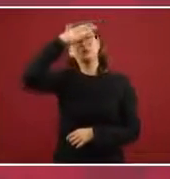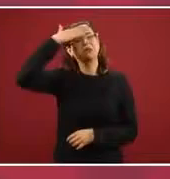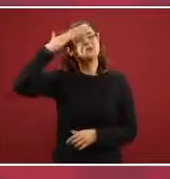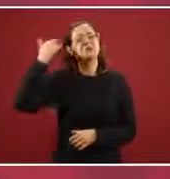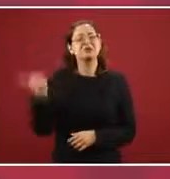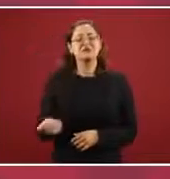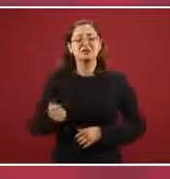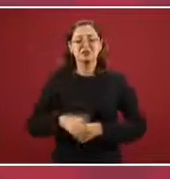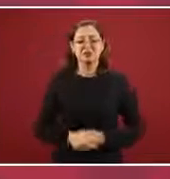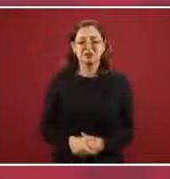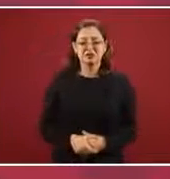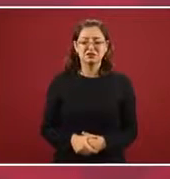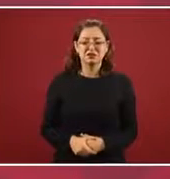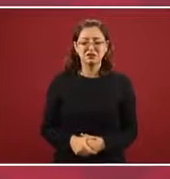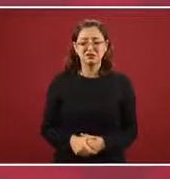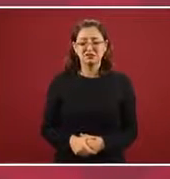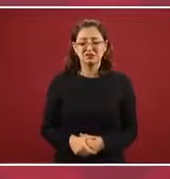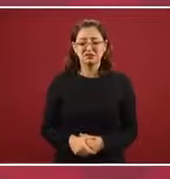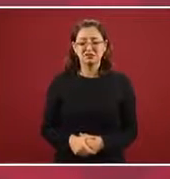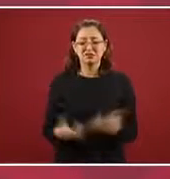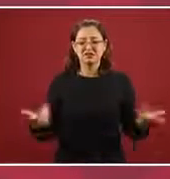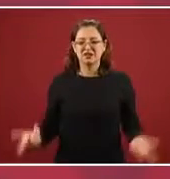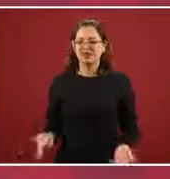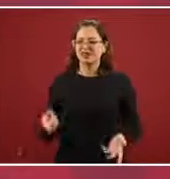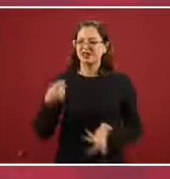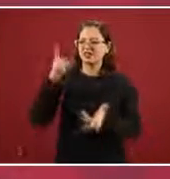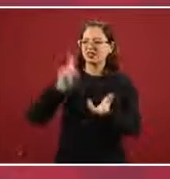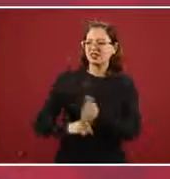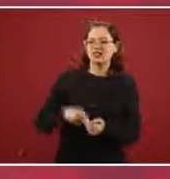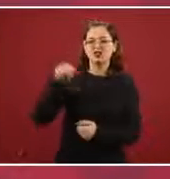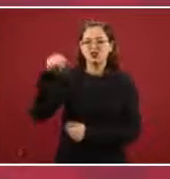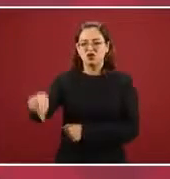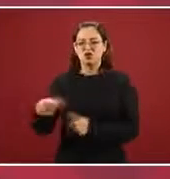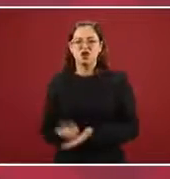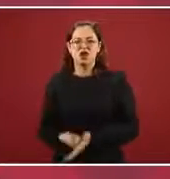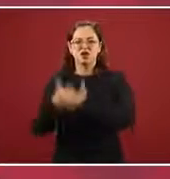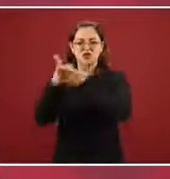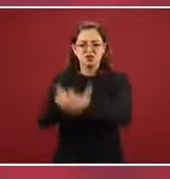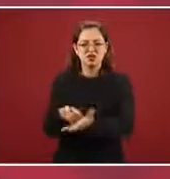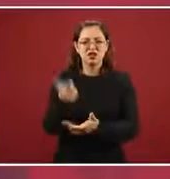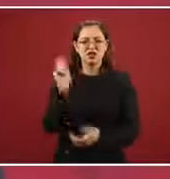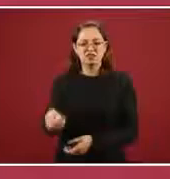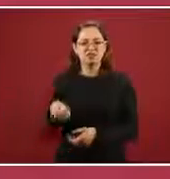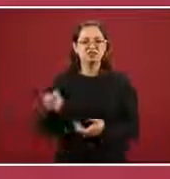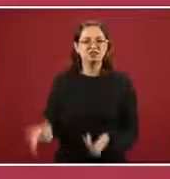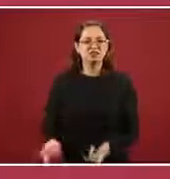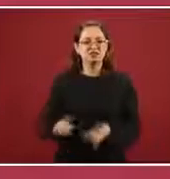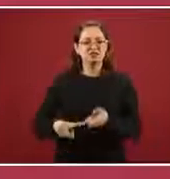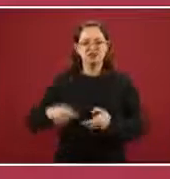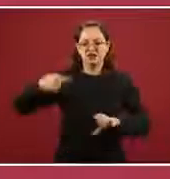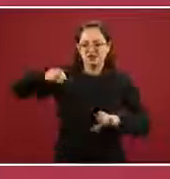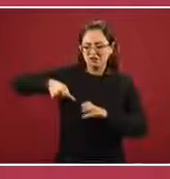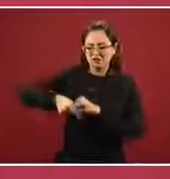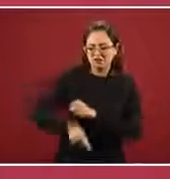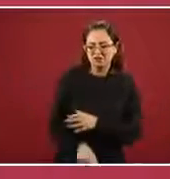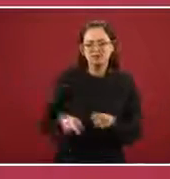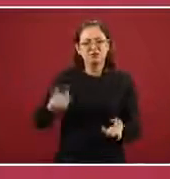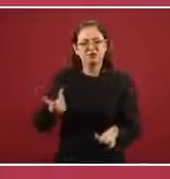qué hace un ayudante de piso, qué hace un chango, qué hace el perforador,